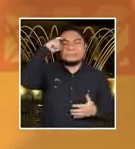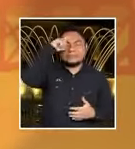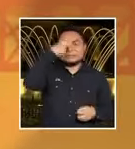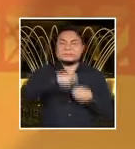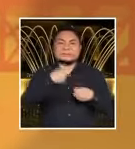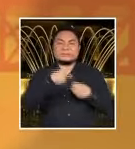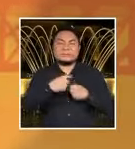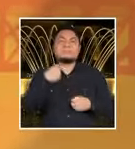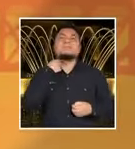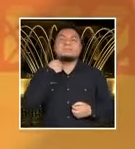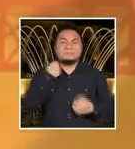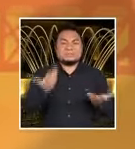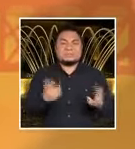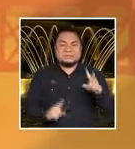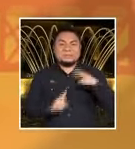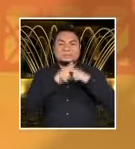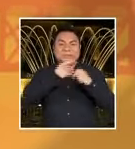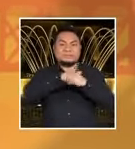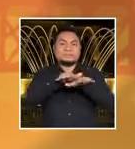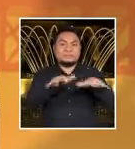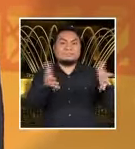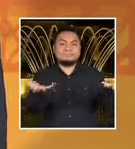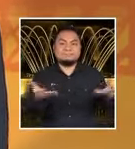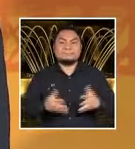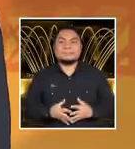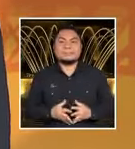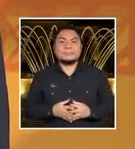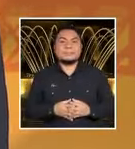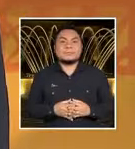las consecuencias de esta pandemia.